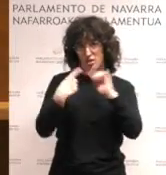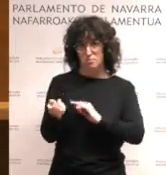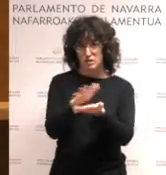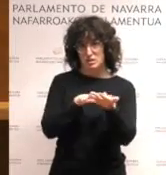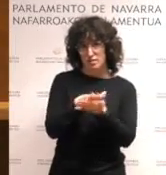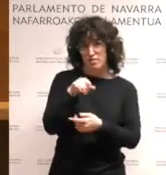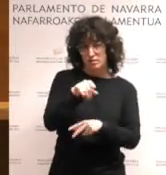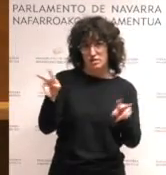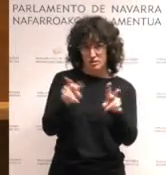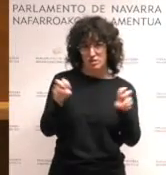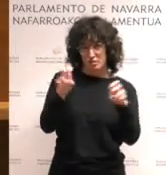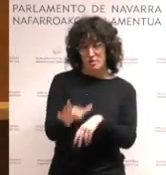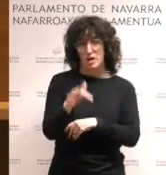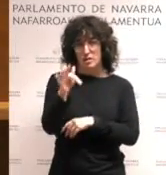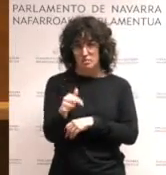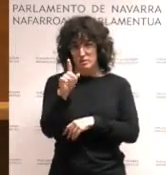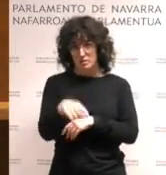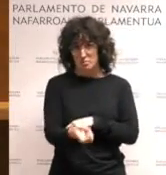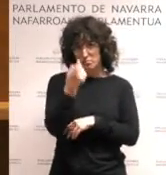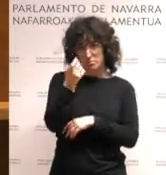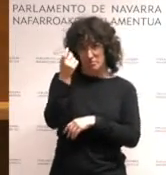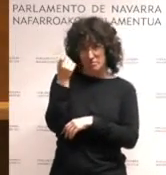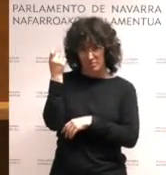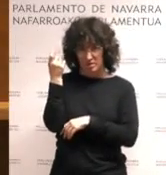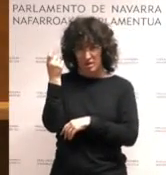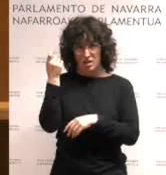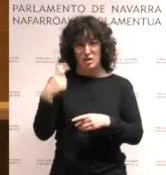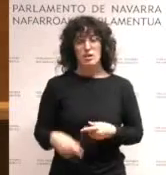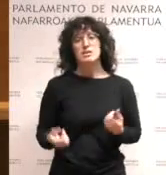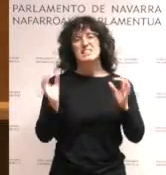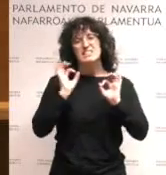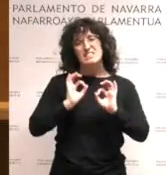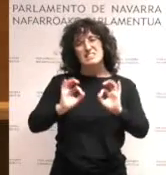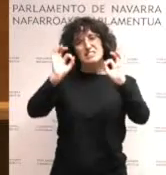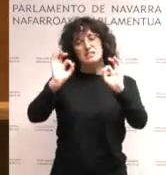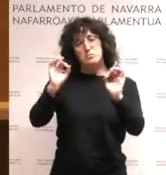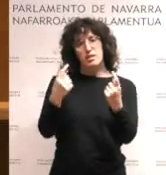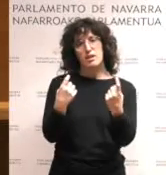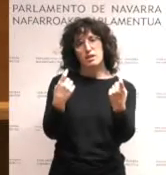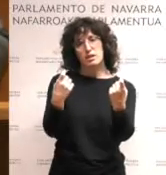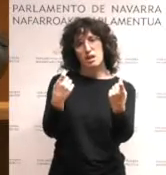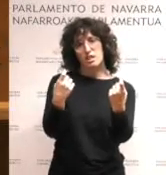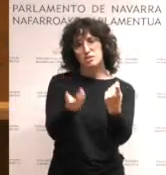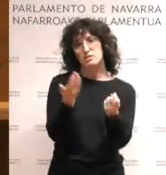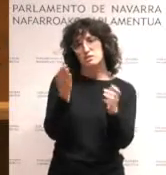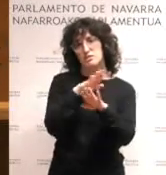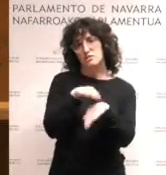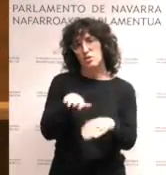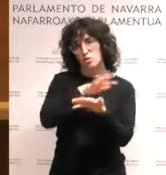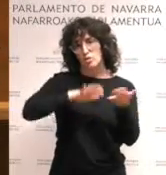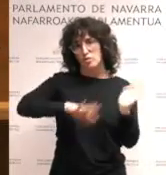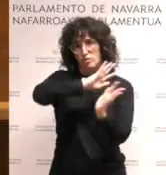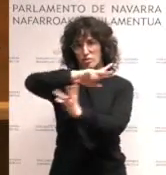último, y ante las elevadas cifras de alumnado con necesidades específicas de apoyo educativo que puso en evidencia el reciente informe de Contos,